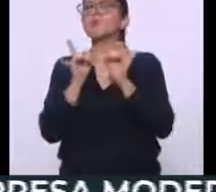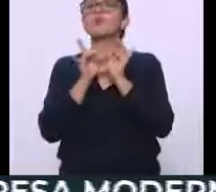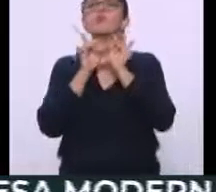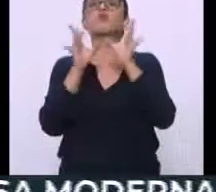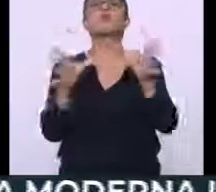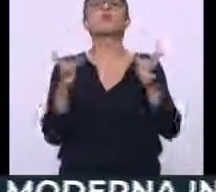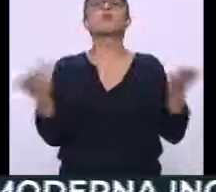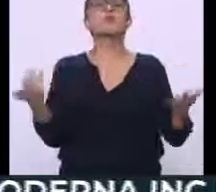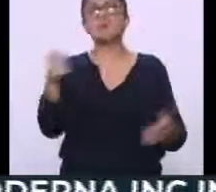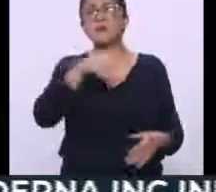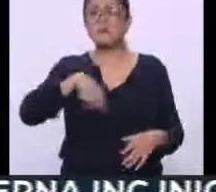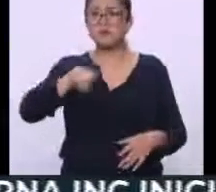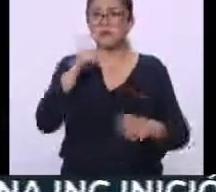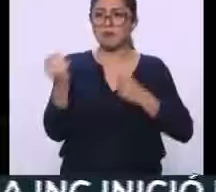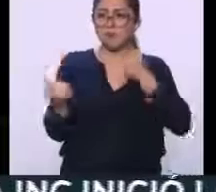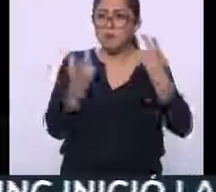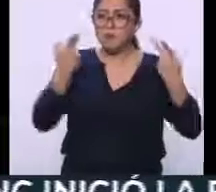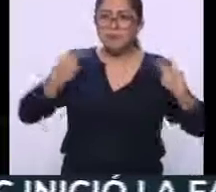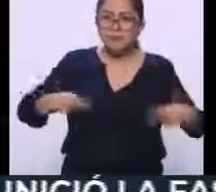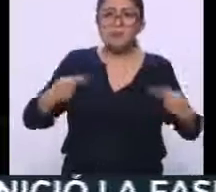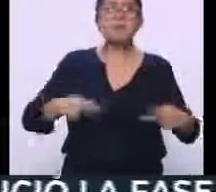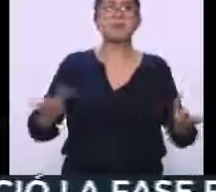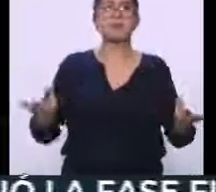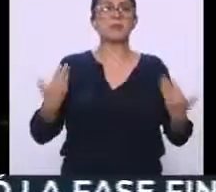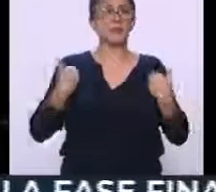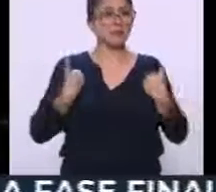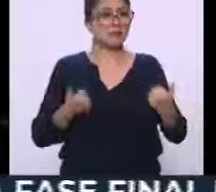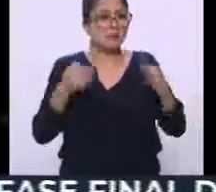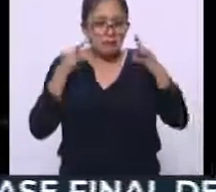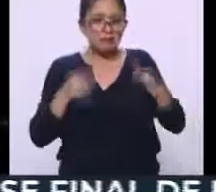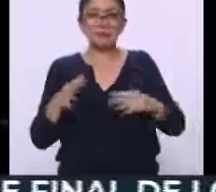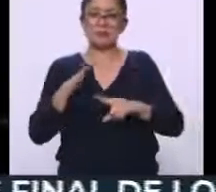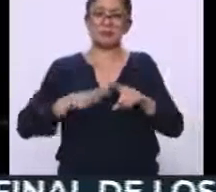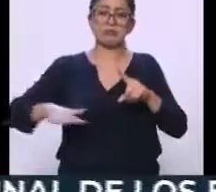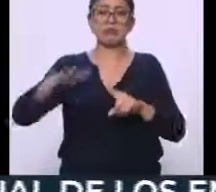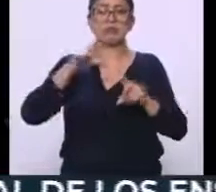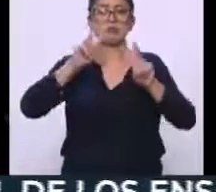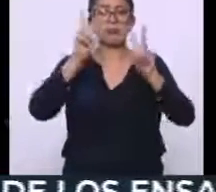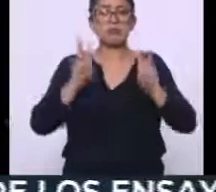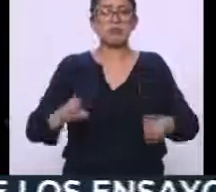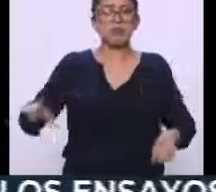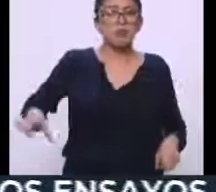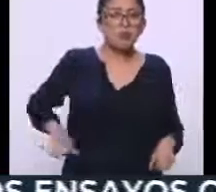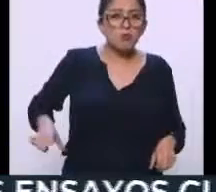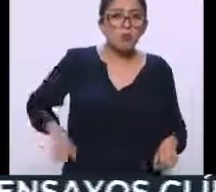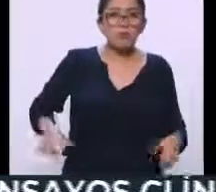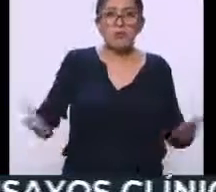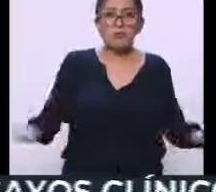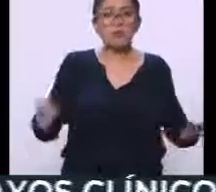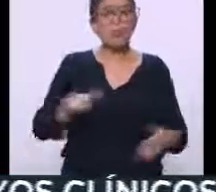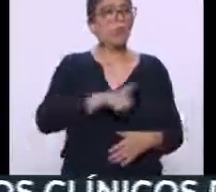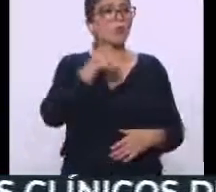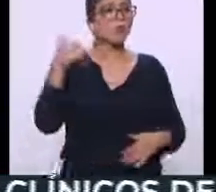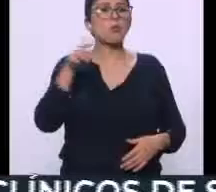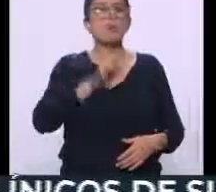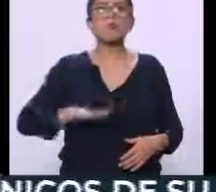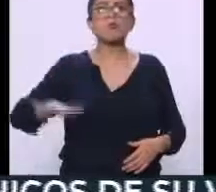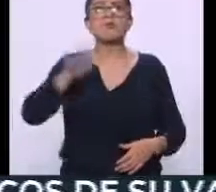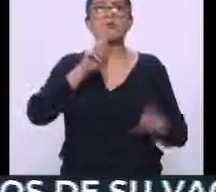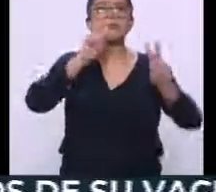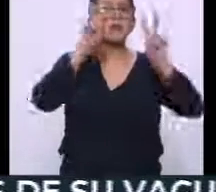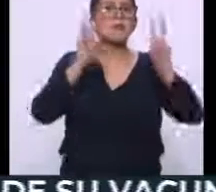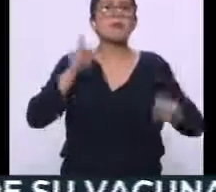al nivel de entendimiento dentro de un sector de gobierno, por ejemplo, sino de la propia atomización al interior del movimiento